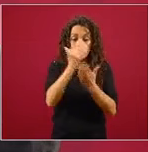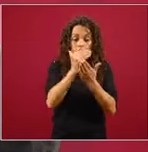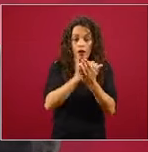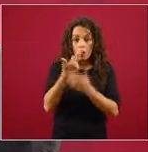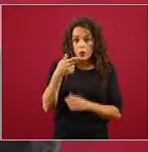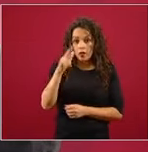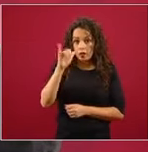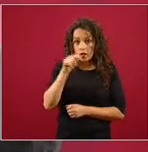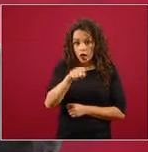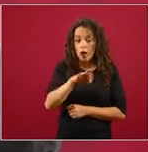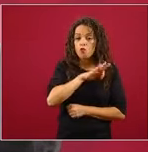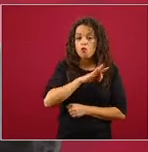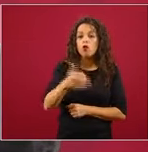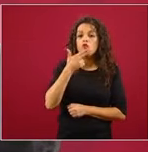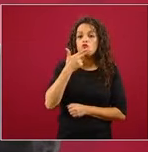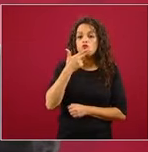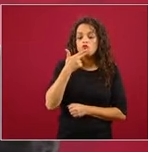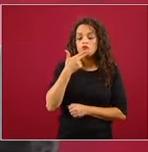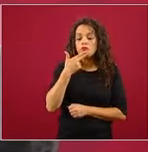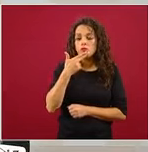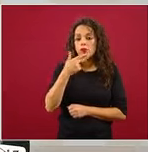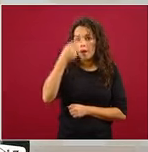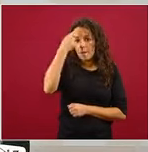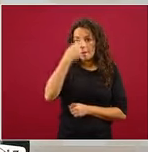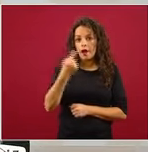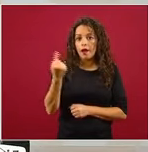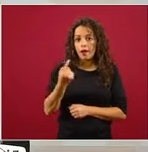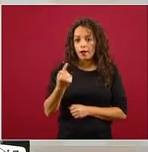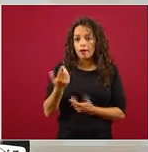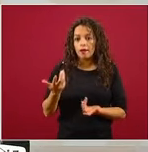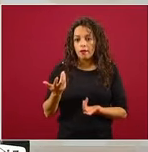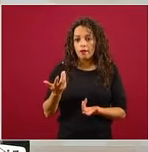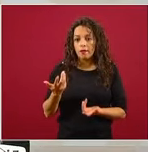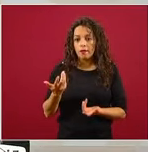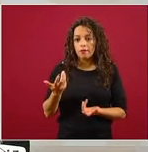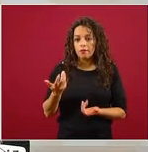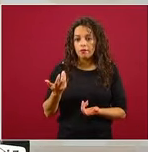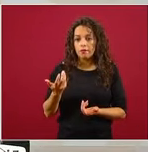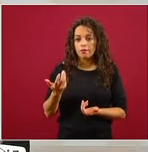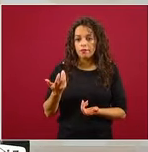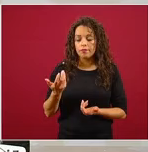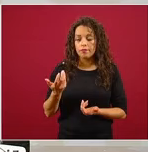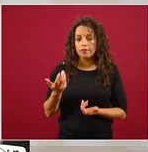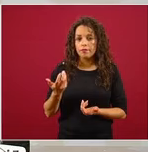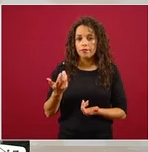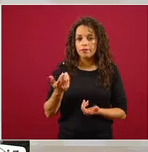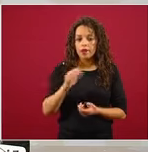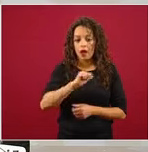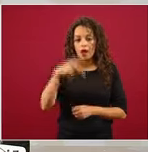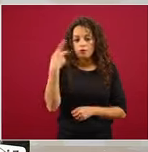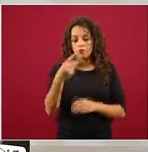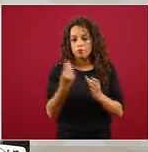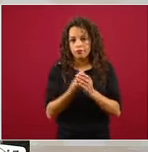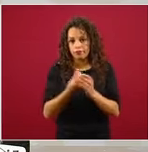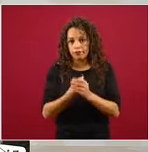sido formulados para los sectores económicos, y estamos trabajando en hacer una expansión